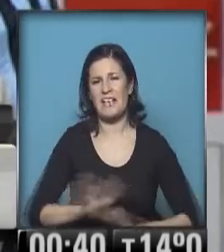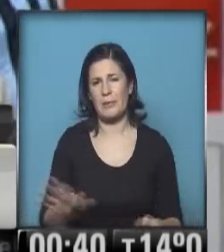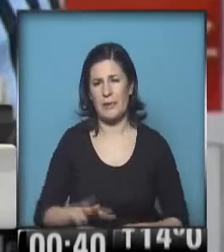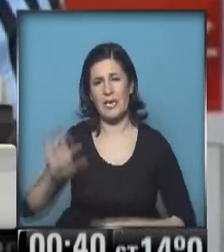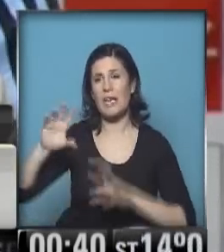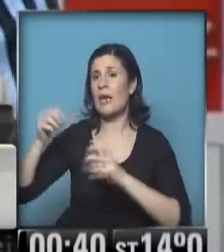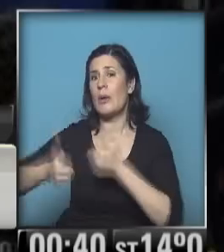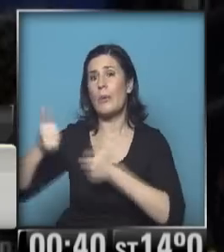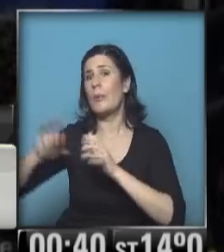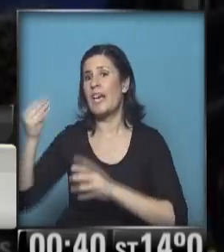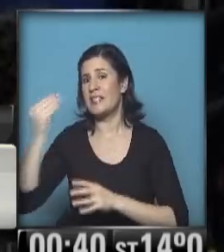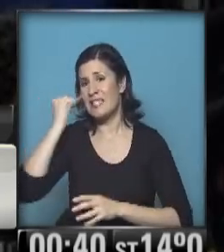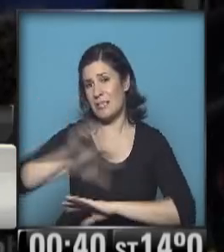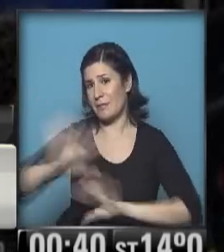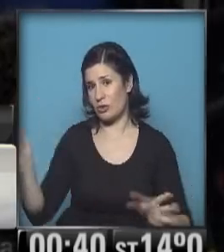del Mundo es única.